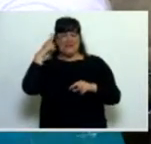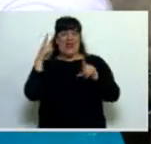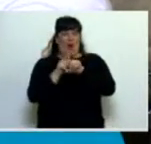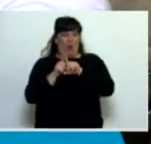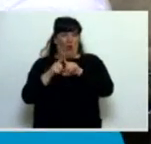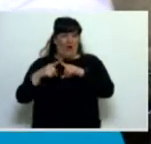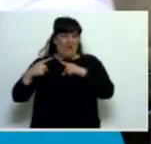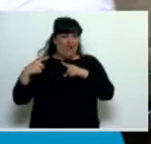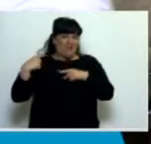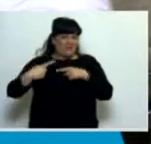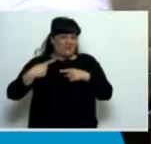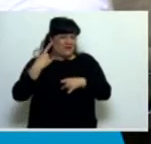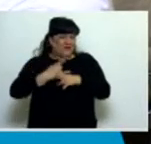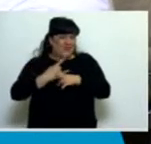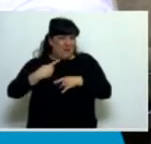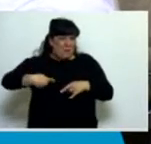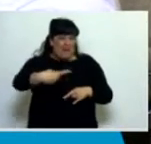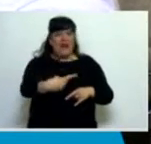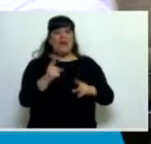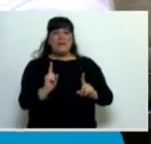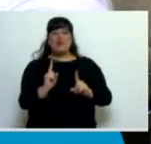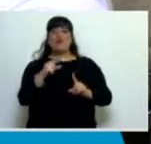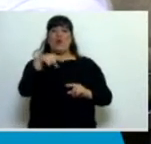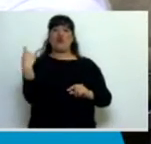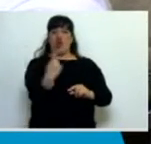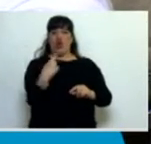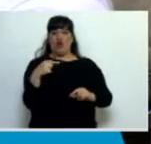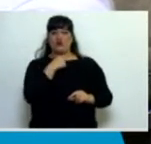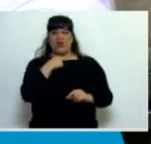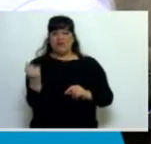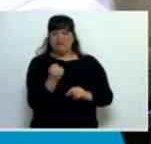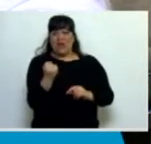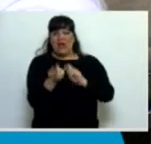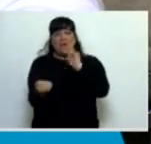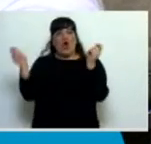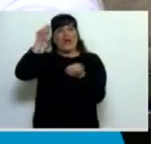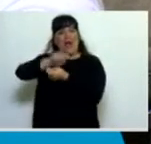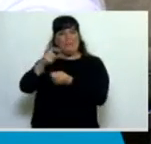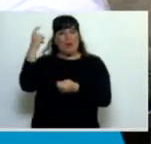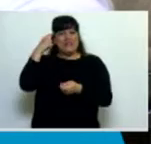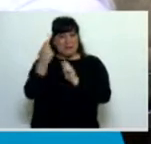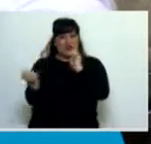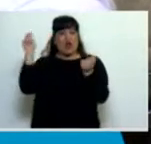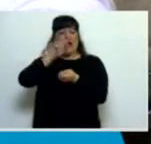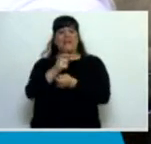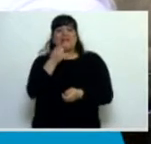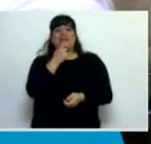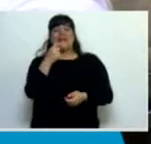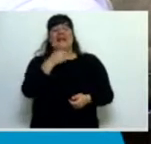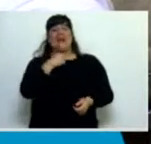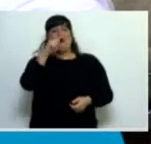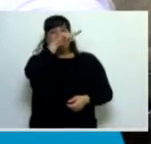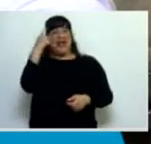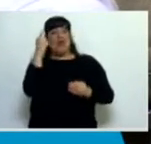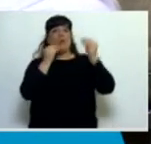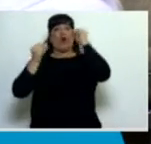en este cambio que todos parecemos impulsar de paradigma, si queremos un Estado preocupado por los que